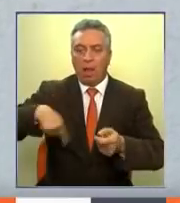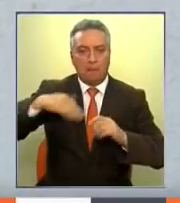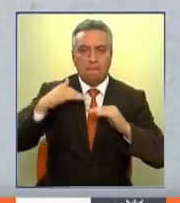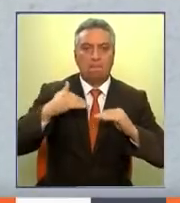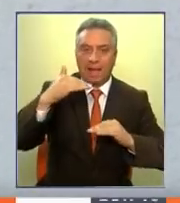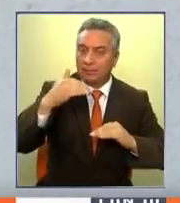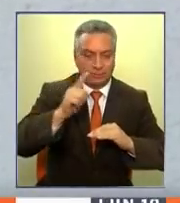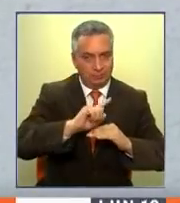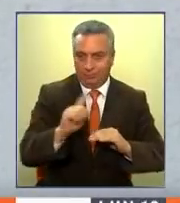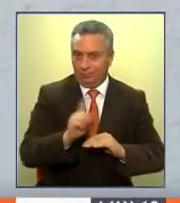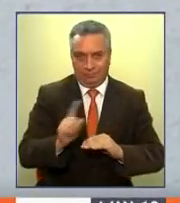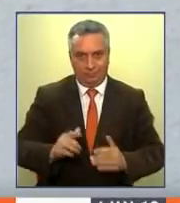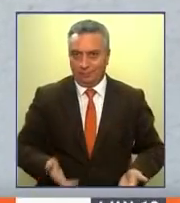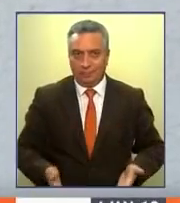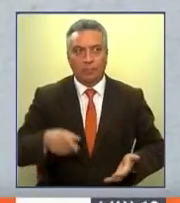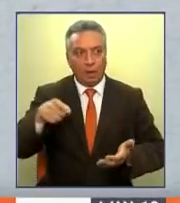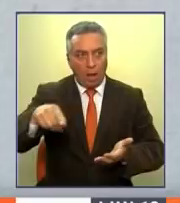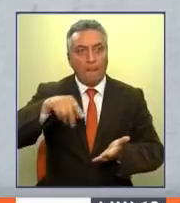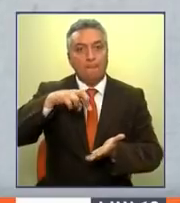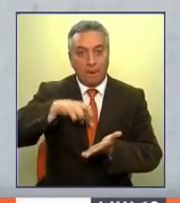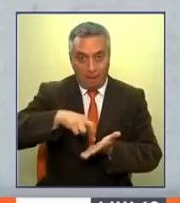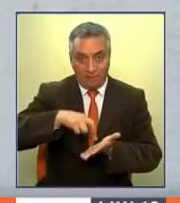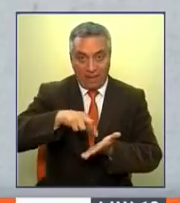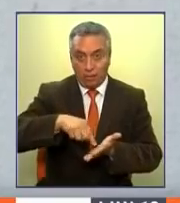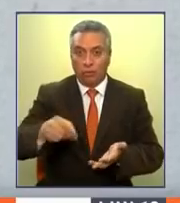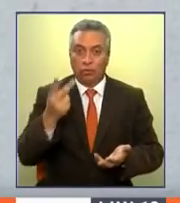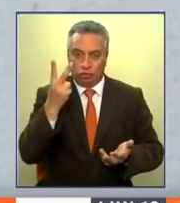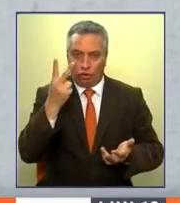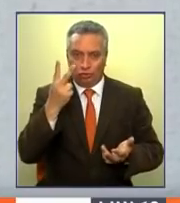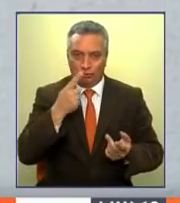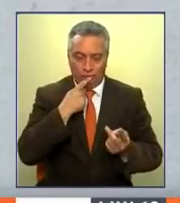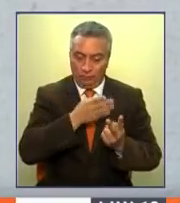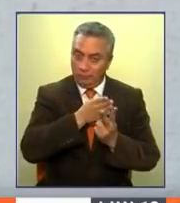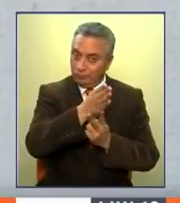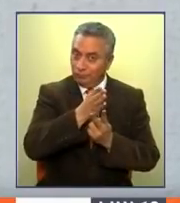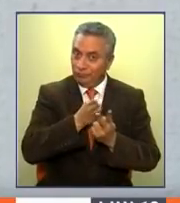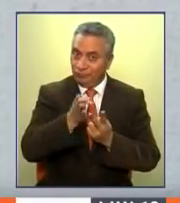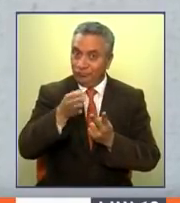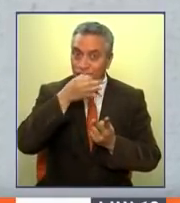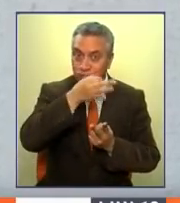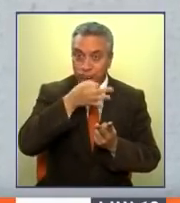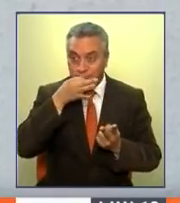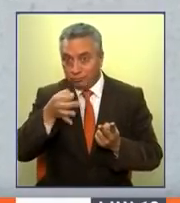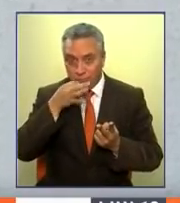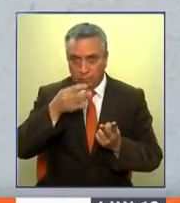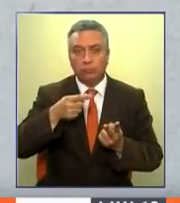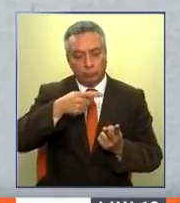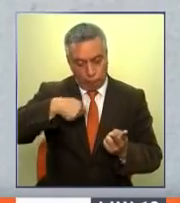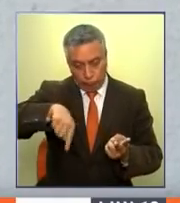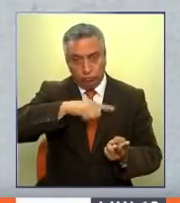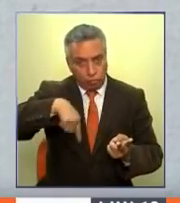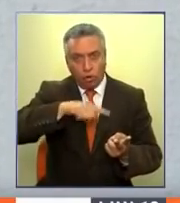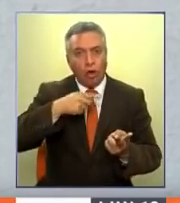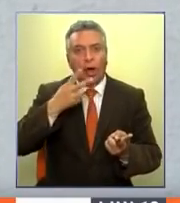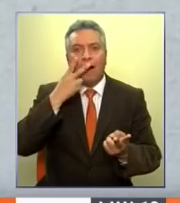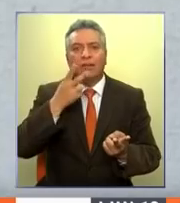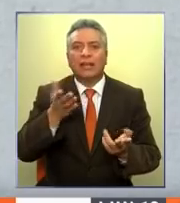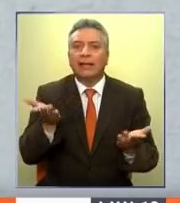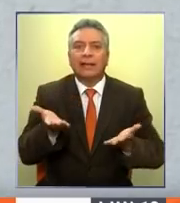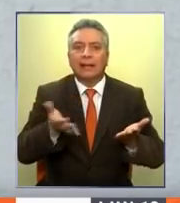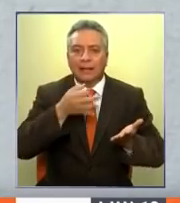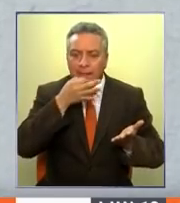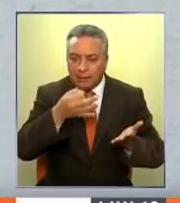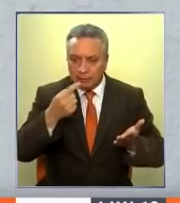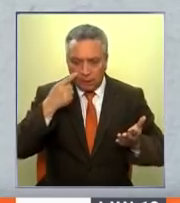delicado que involucra a un parlamentario, hay dos versiones. Y por lo tanto, seremos muy cuidadosos en clarificar exactamente todo lo que